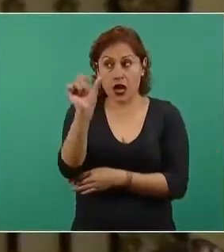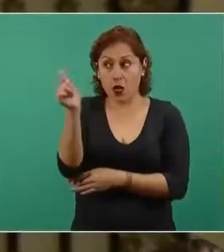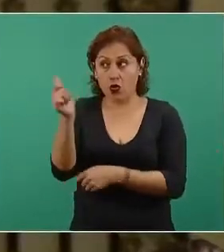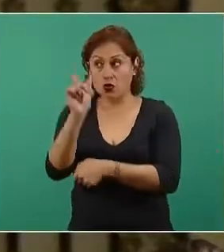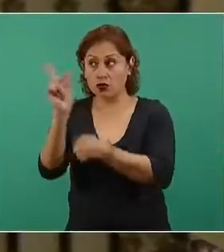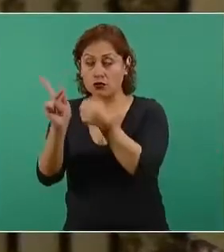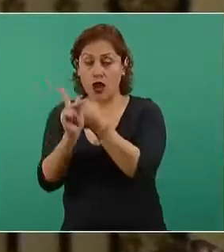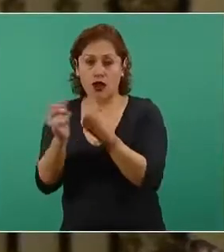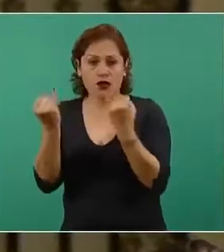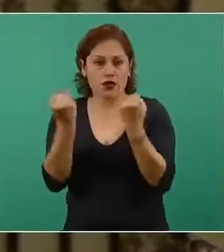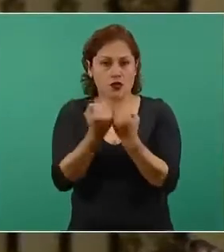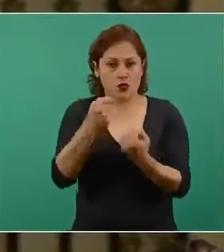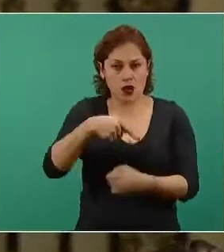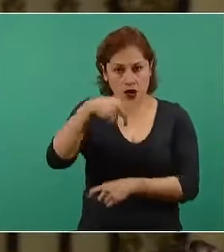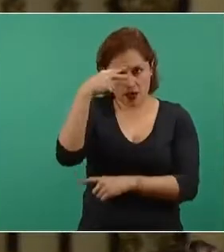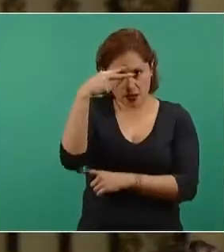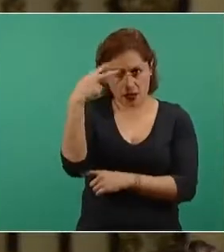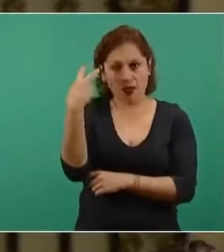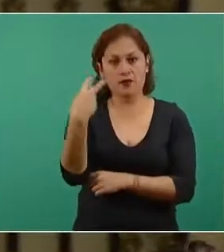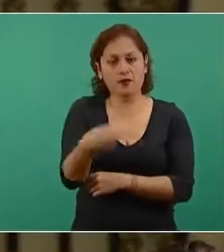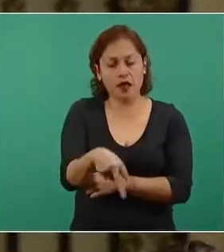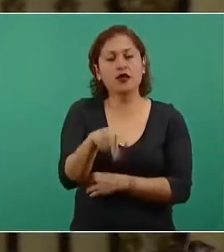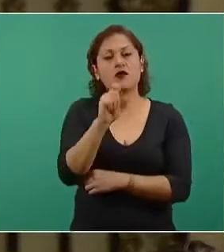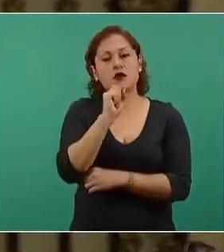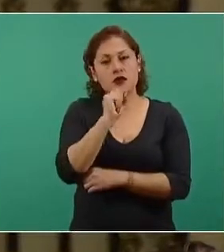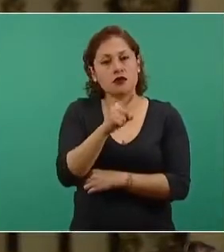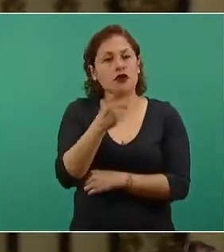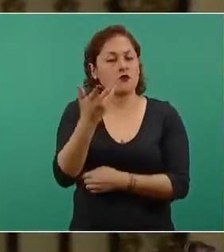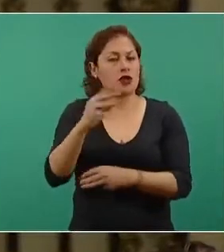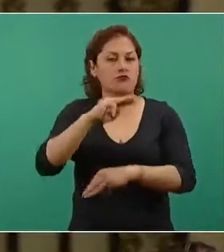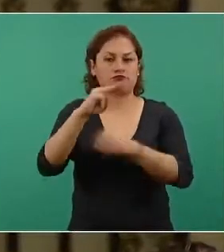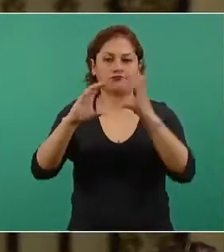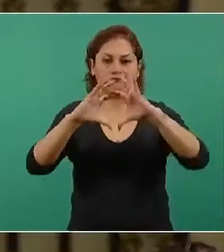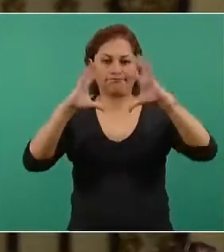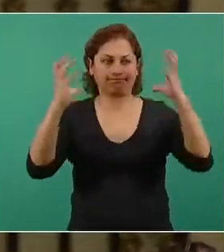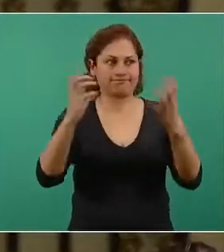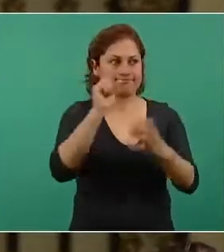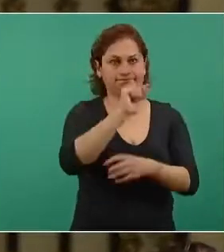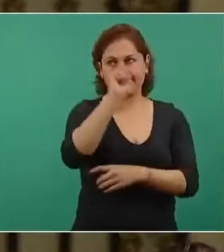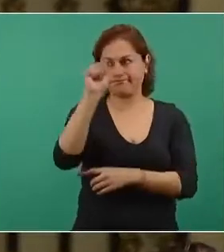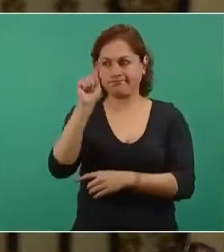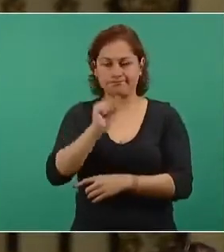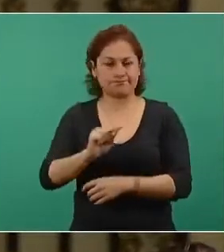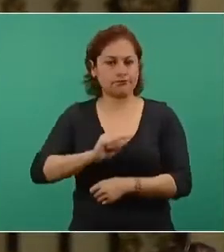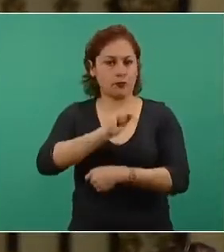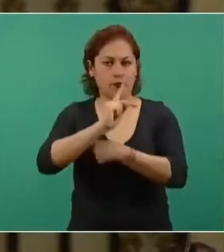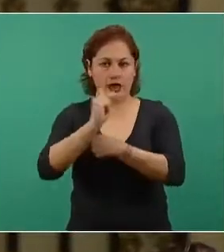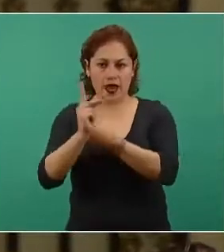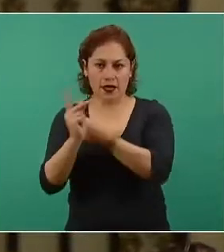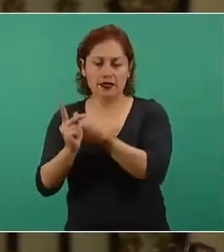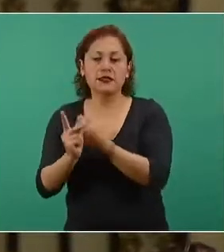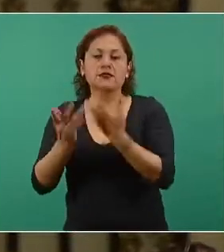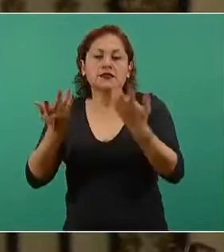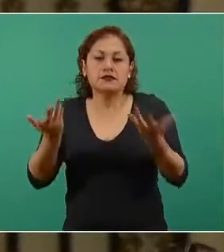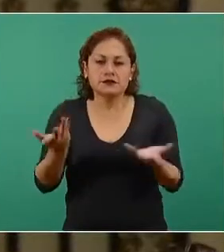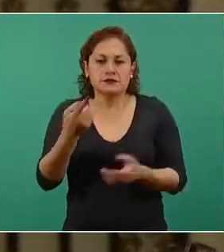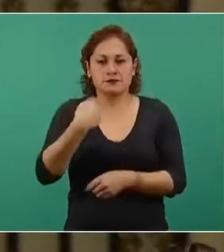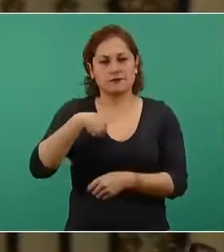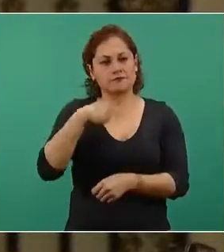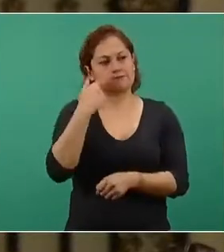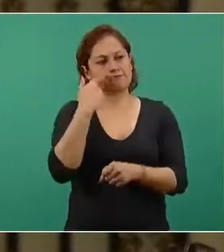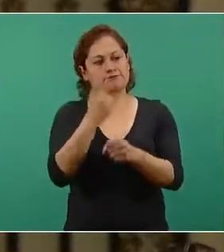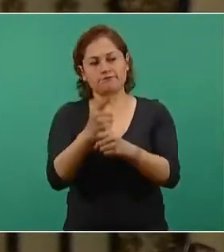México, y respecto al panorama mundial que nos refleja una alta probabilidad de que